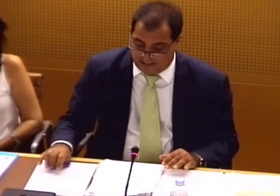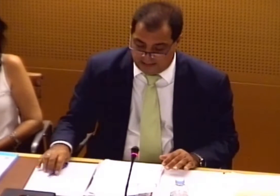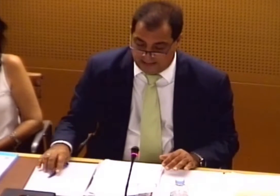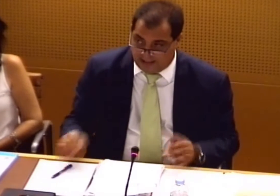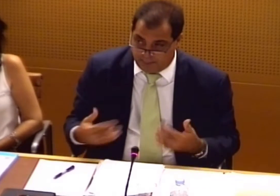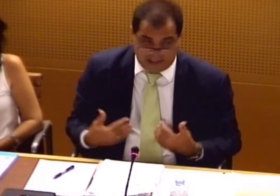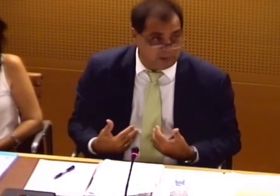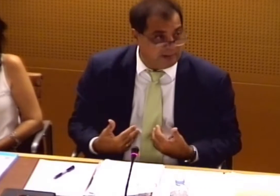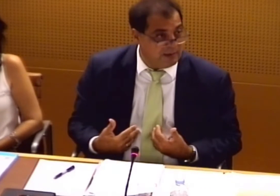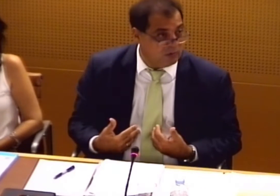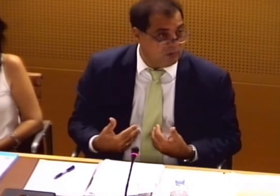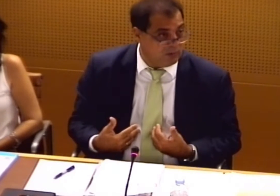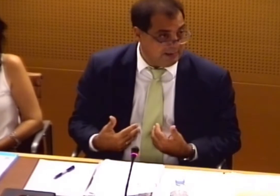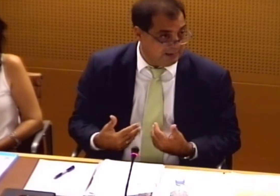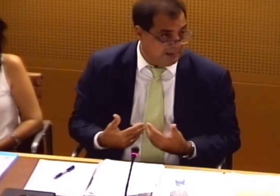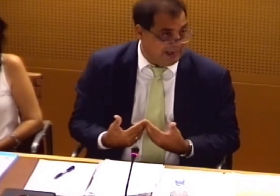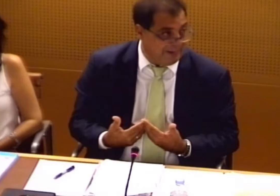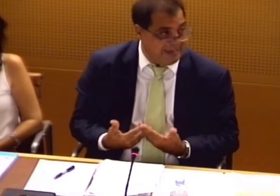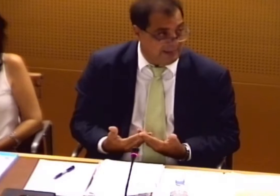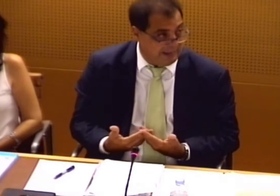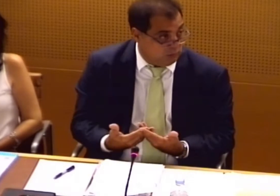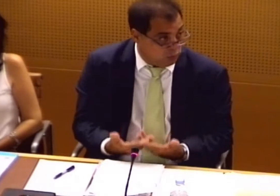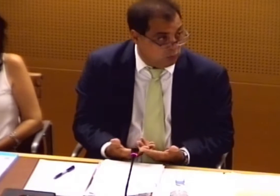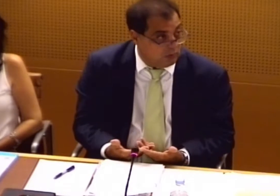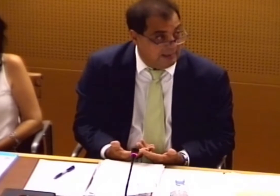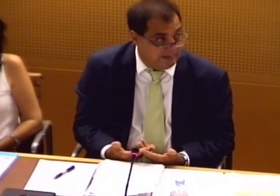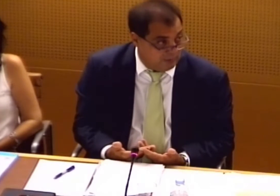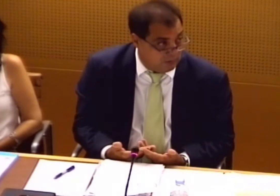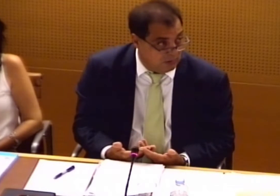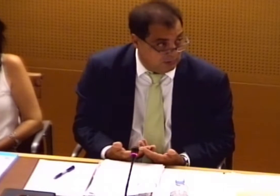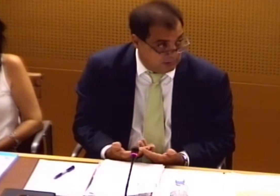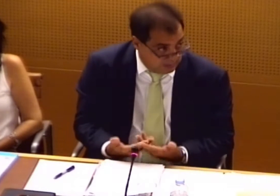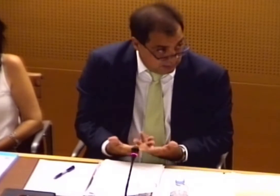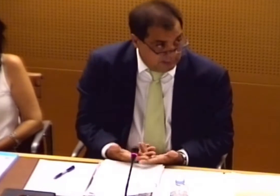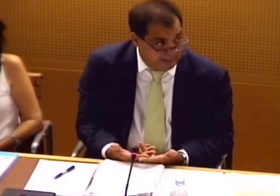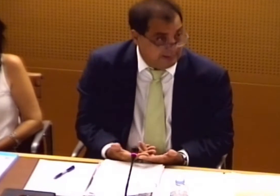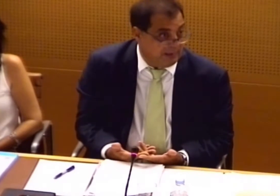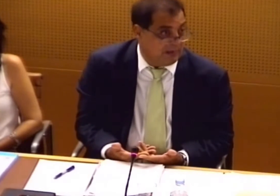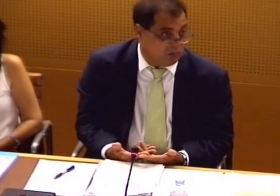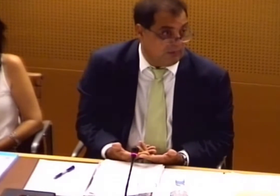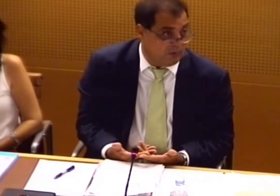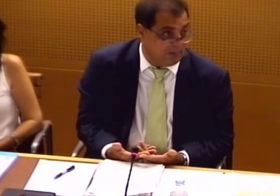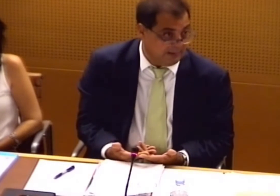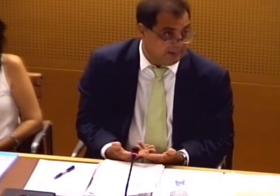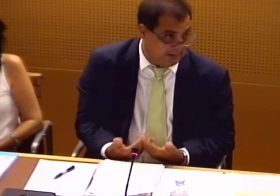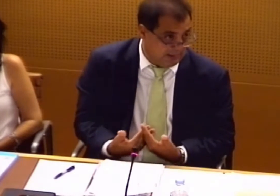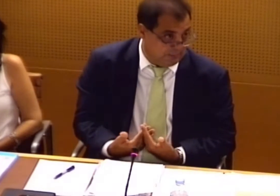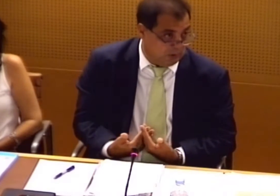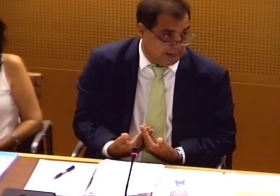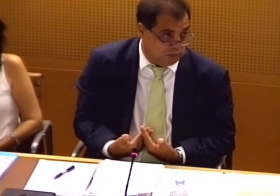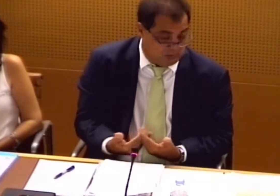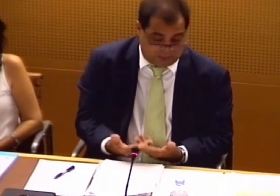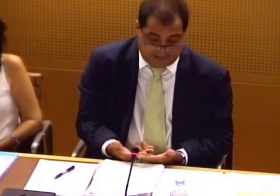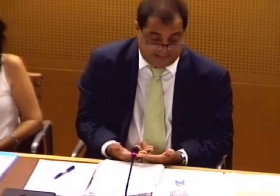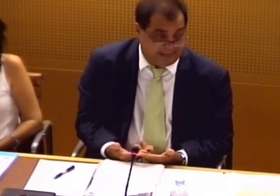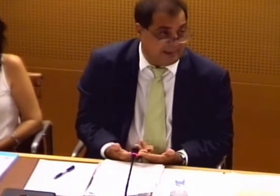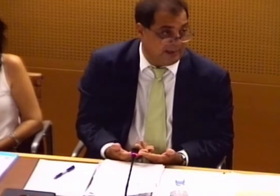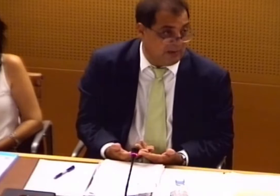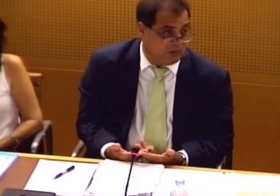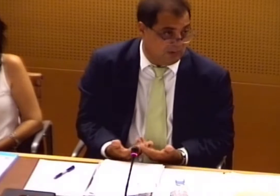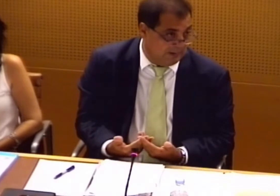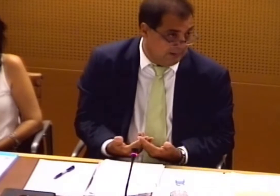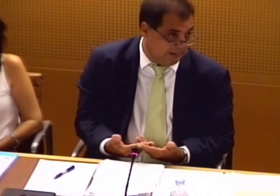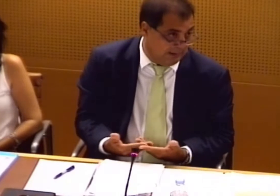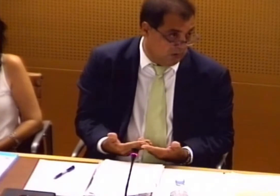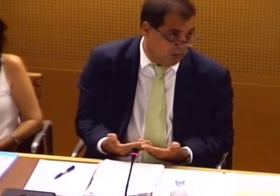eso está en el espíritu de esta dirección insular, avenirse a todo lo que la intervención establece en sus informes, y por lo tanto, como existía